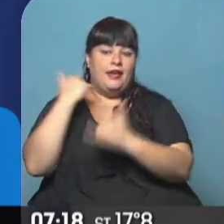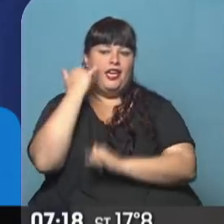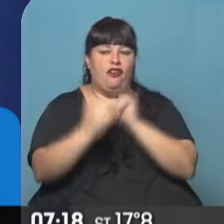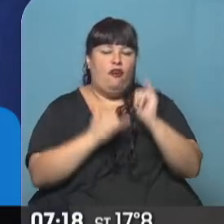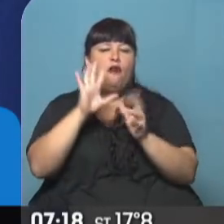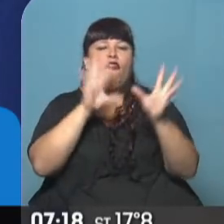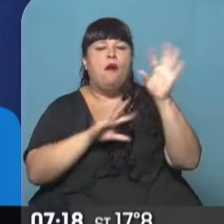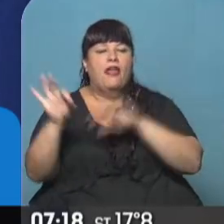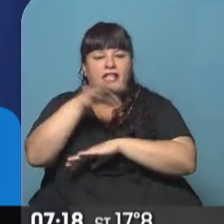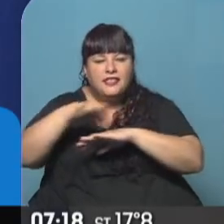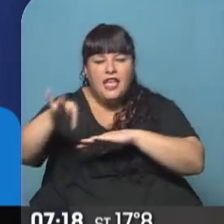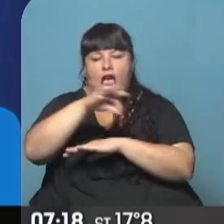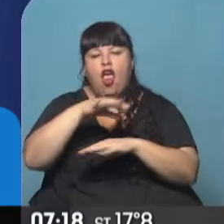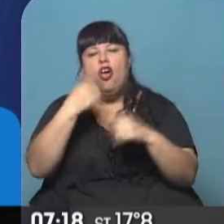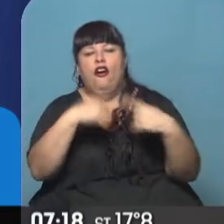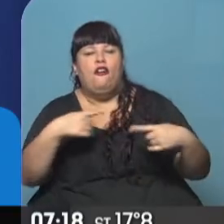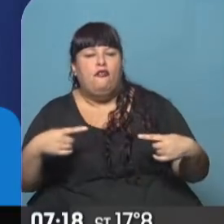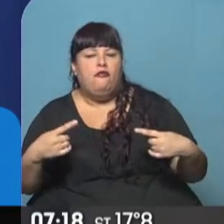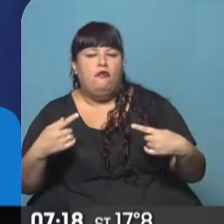de diseño y diferentes